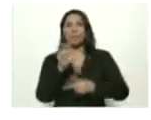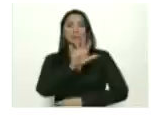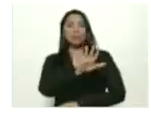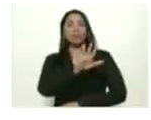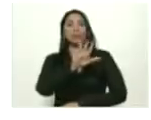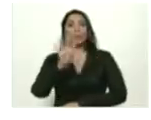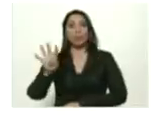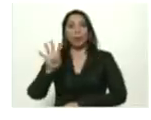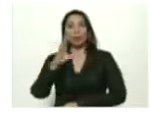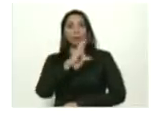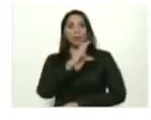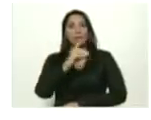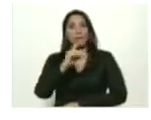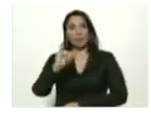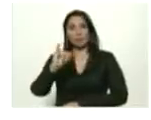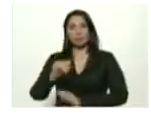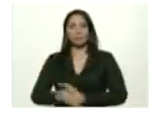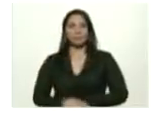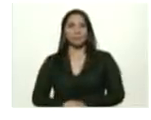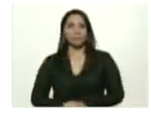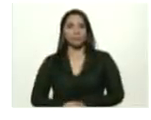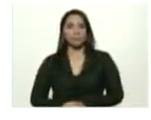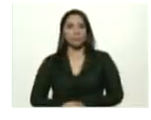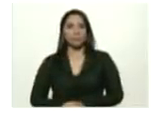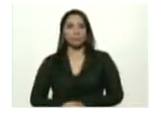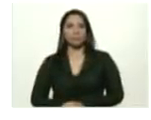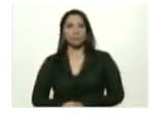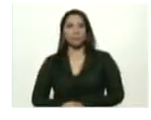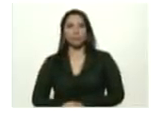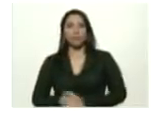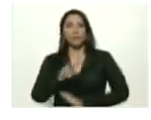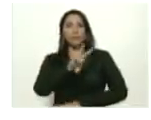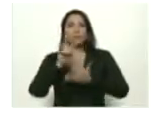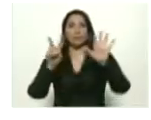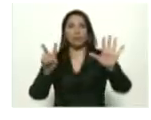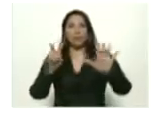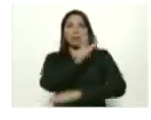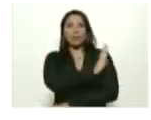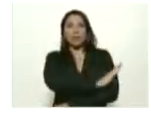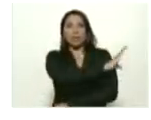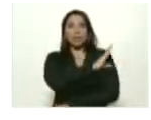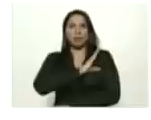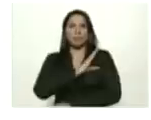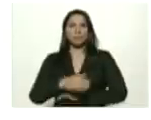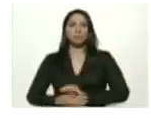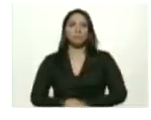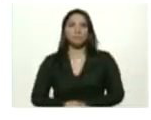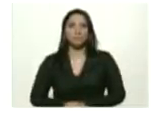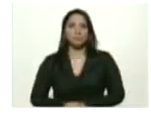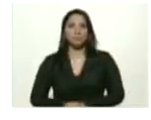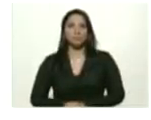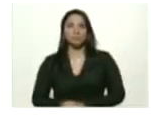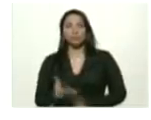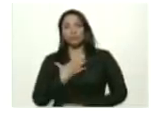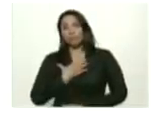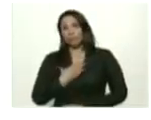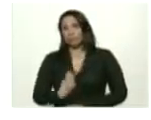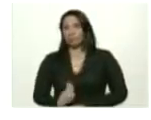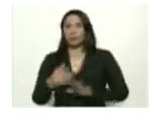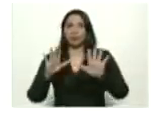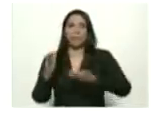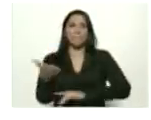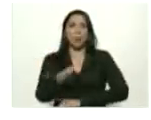54 en centros de diagnóstico integral, 27 en clínicas privadas y lamentablemente